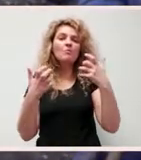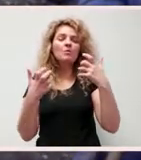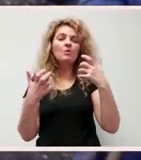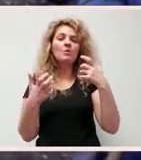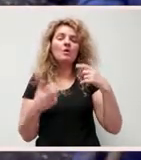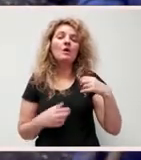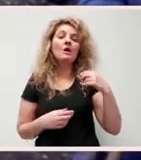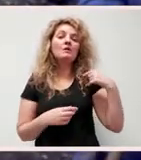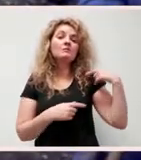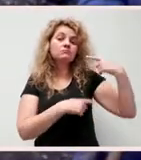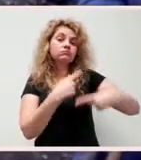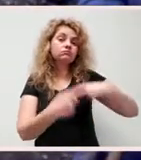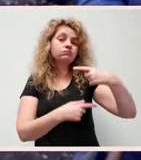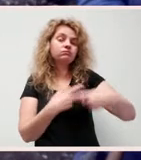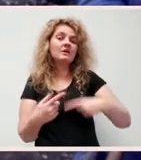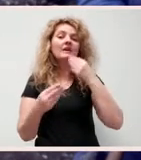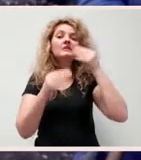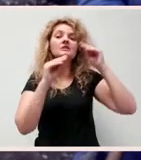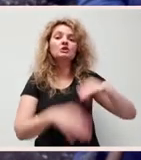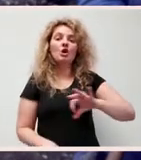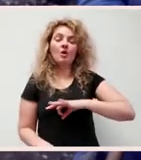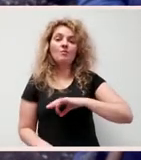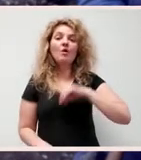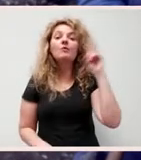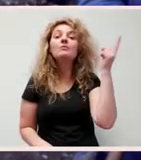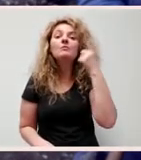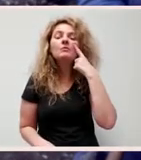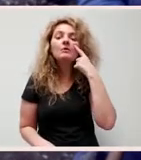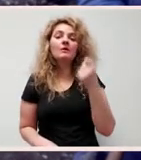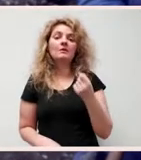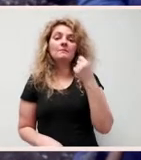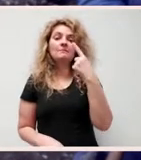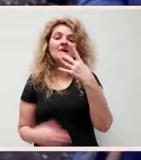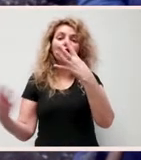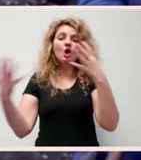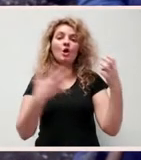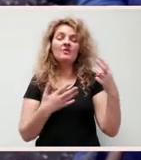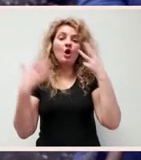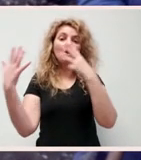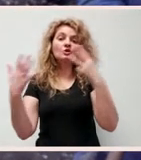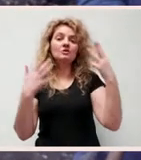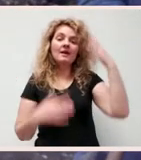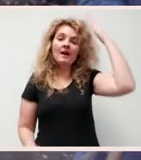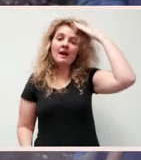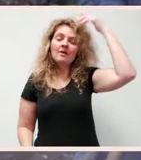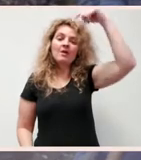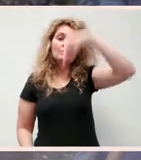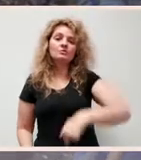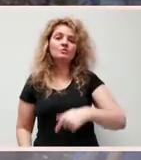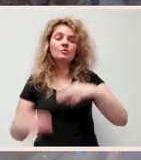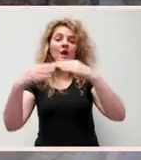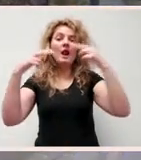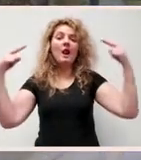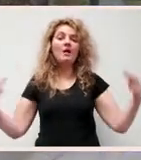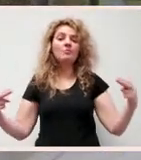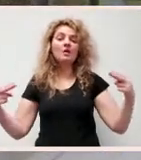no 1988 nas excavacións da cabeceira sur da Ponte do Burgo. É un miliario normal, nos sirve perfectamente para